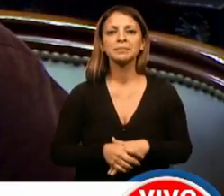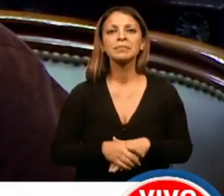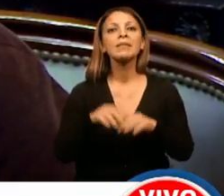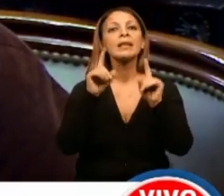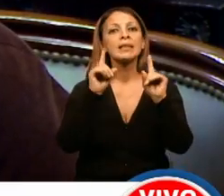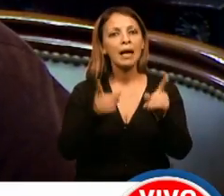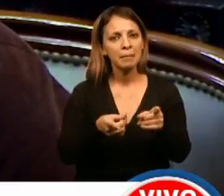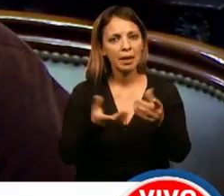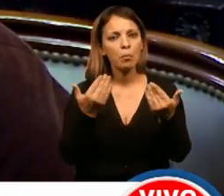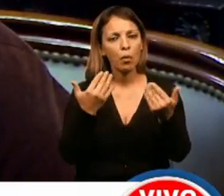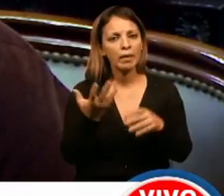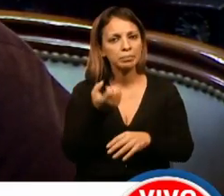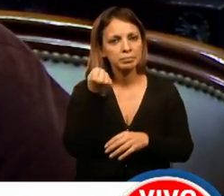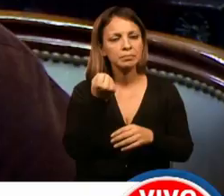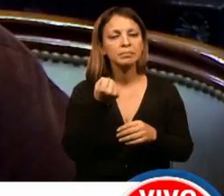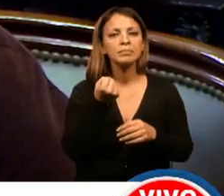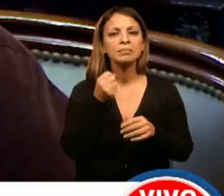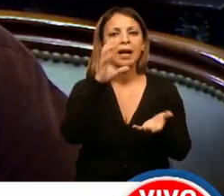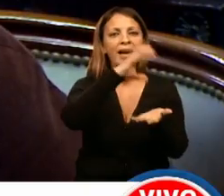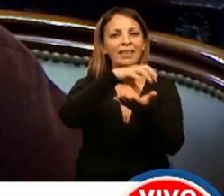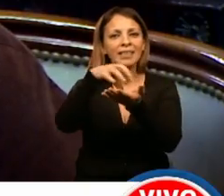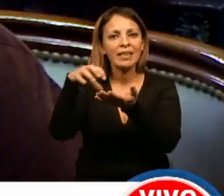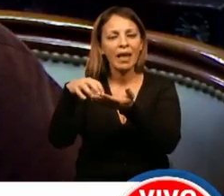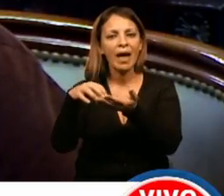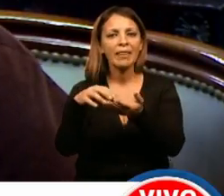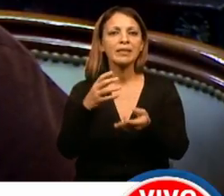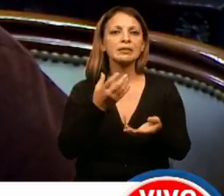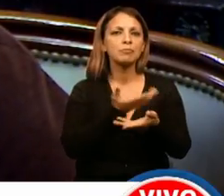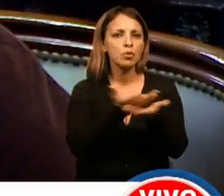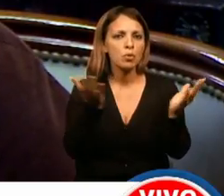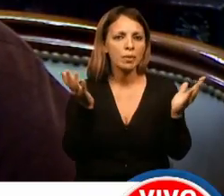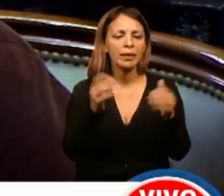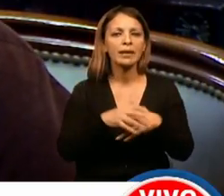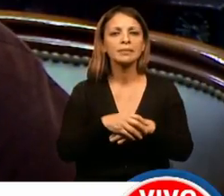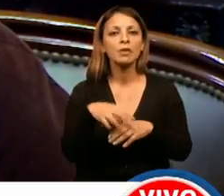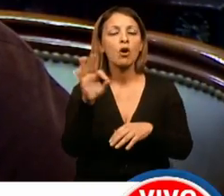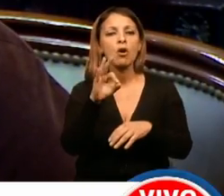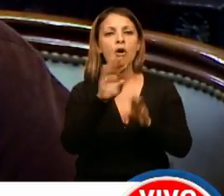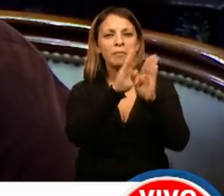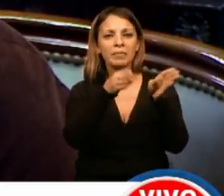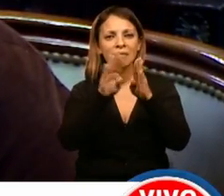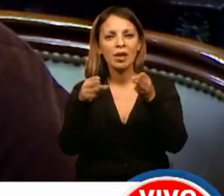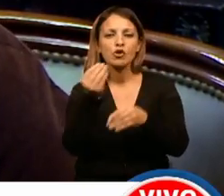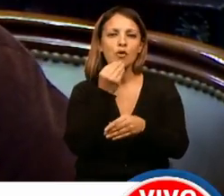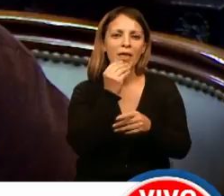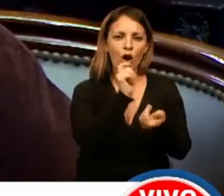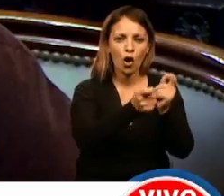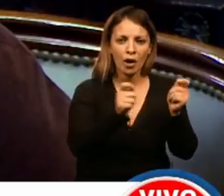incluye a entidades de bien público como también se incluye a comedores merenderos